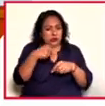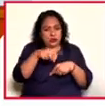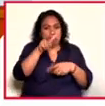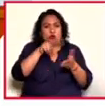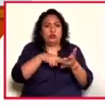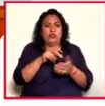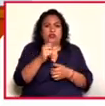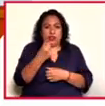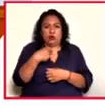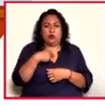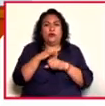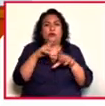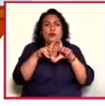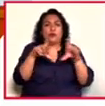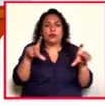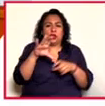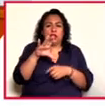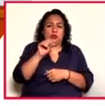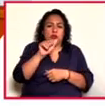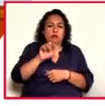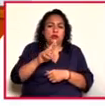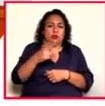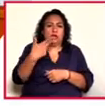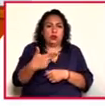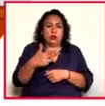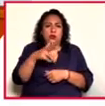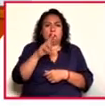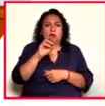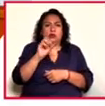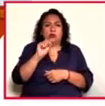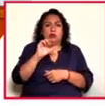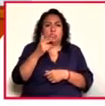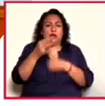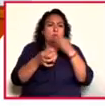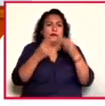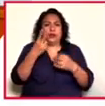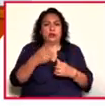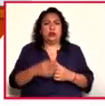Con información y texto de César H. Meléndez, Óscar Helguera, Noticias 22.